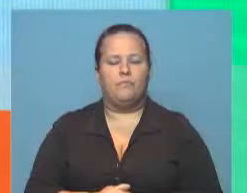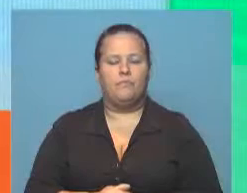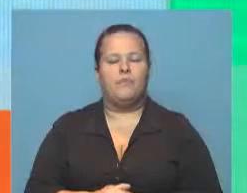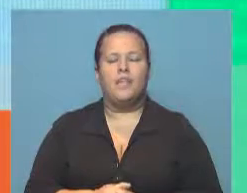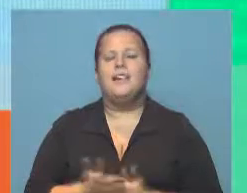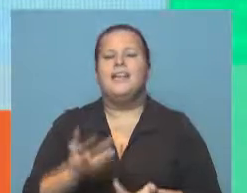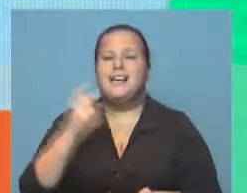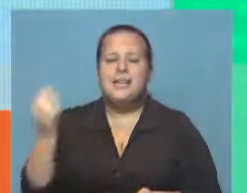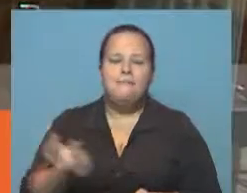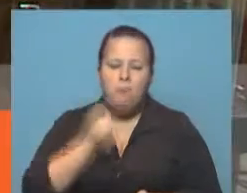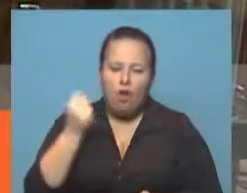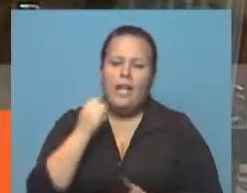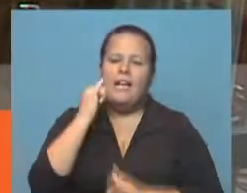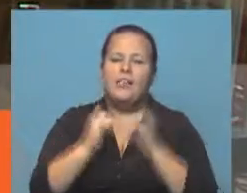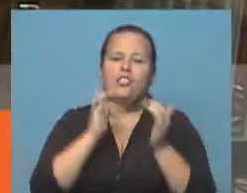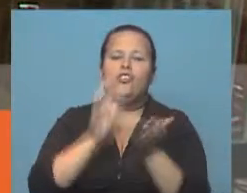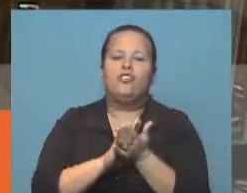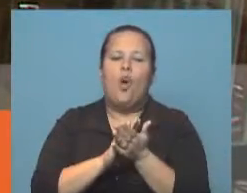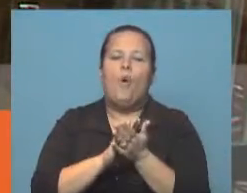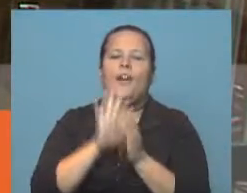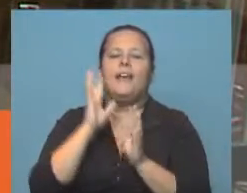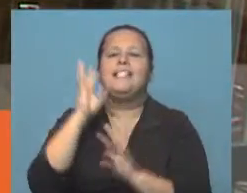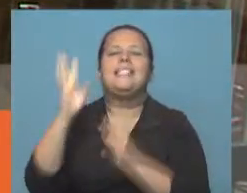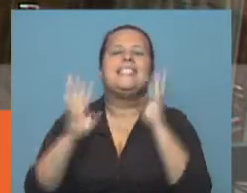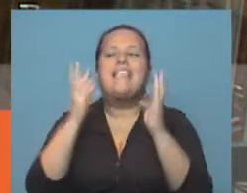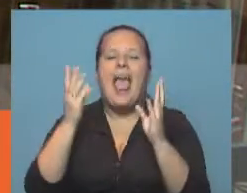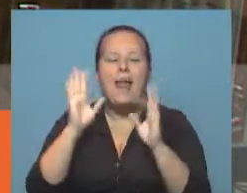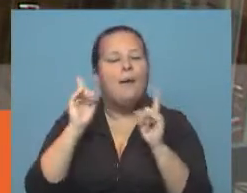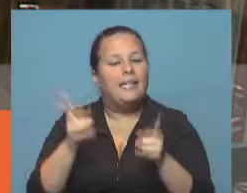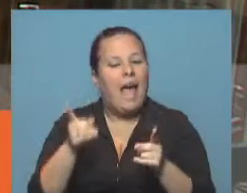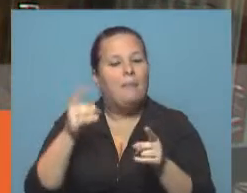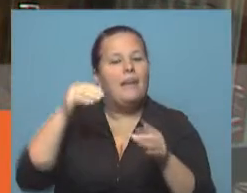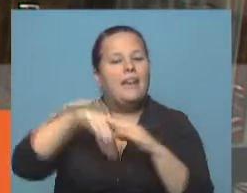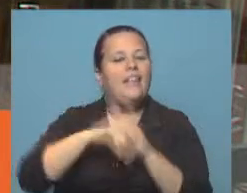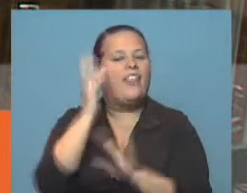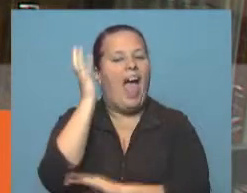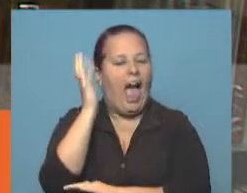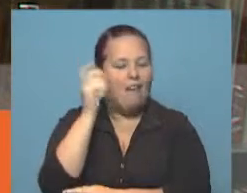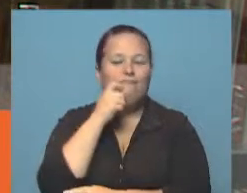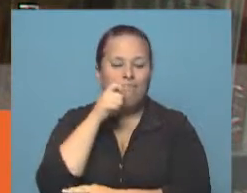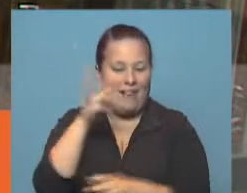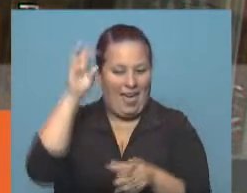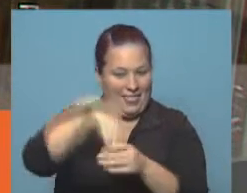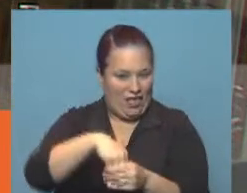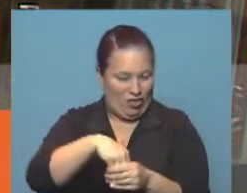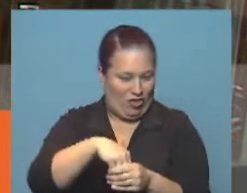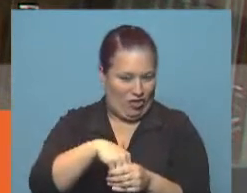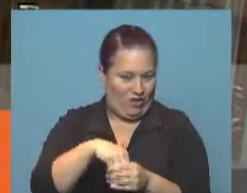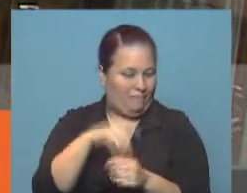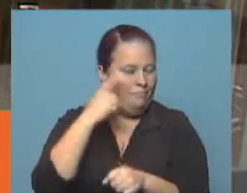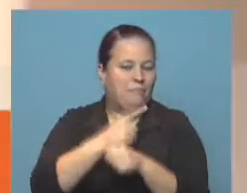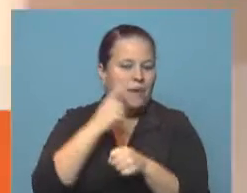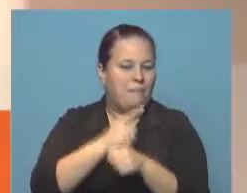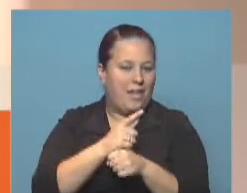es importante hablar de la selva, pero es importante hablar del árbol, que es el elemento